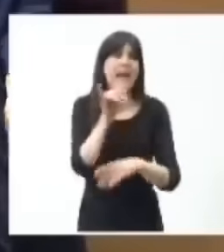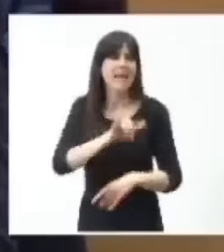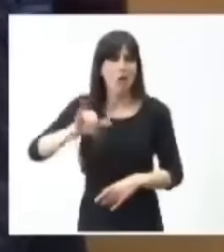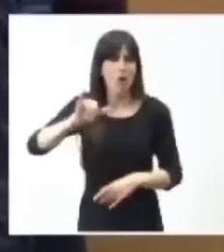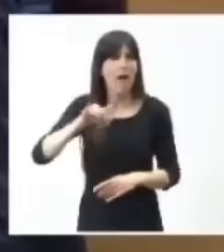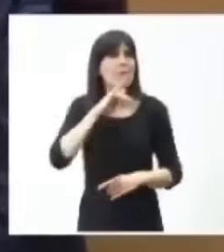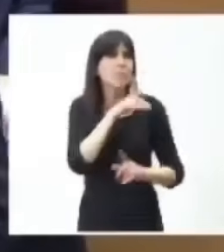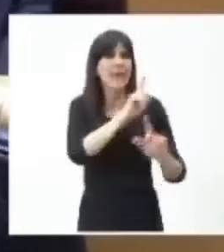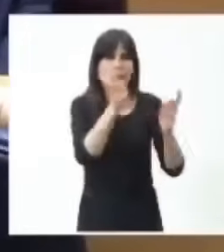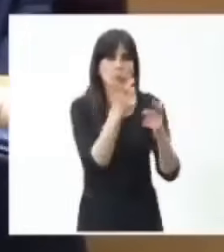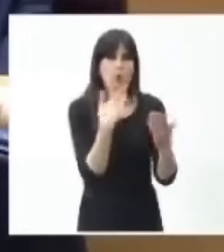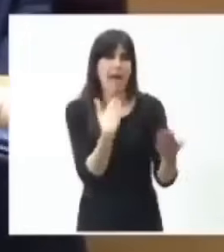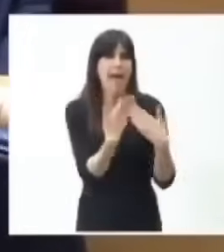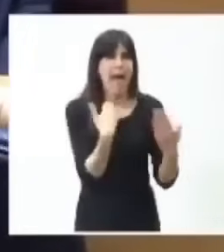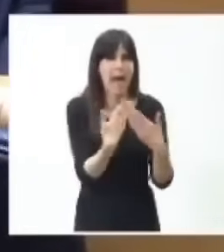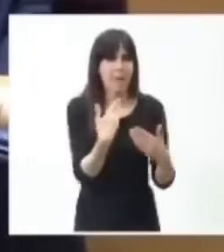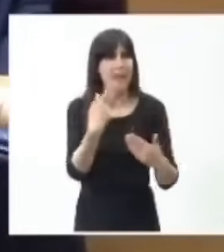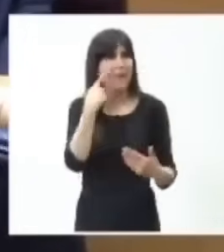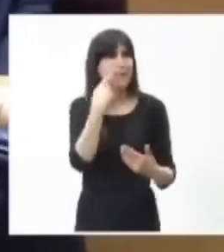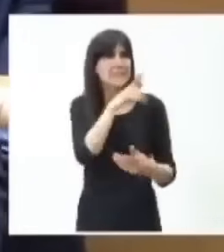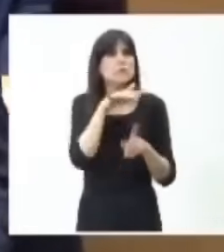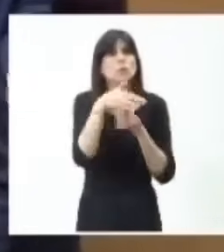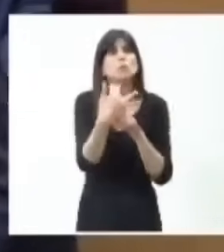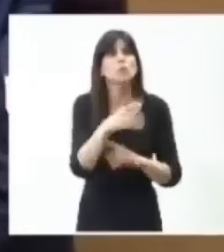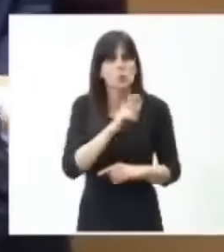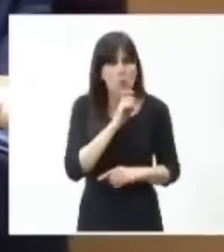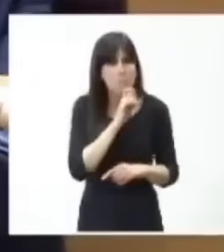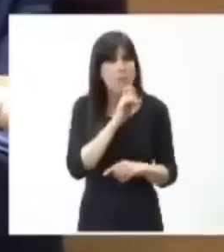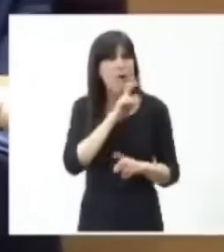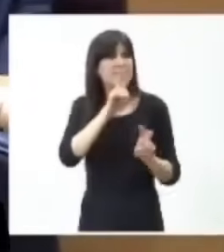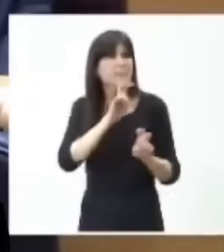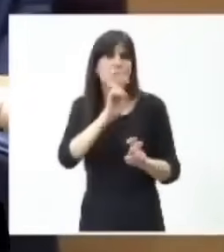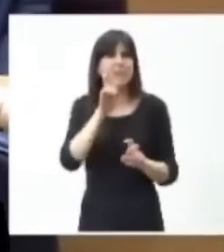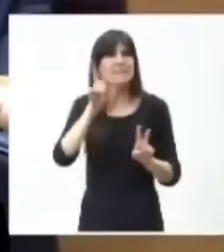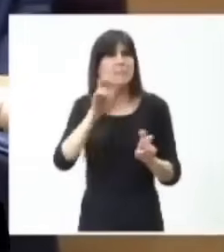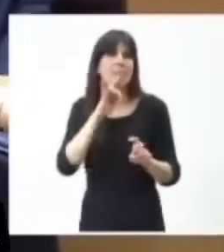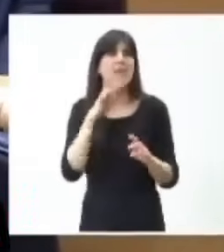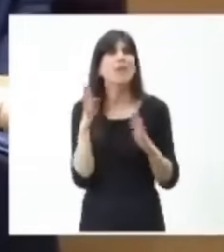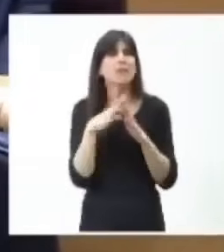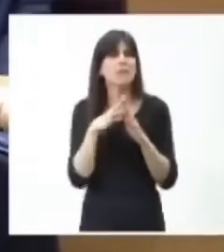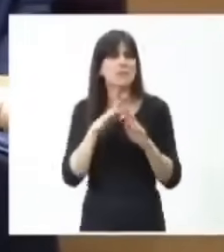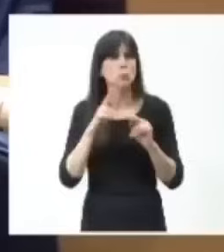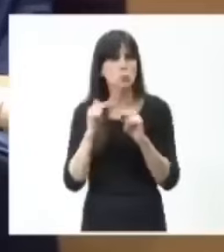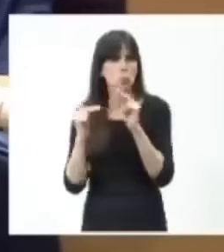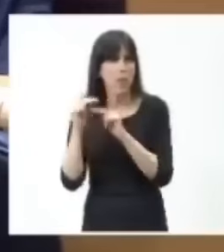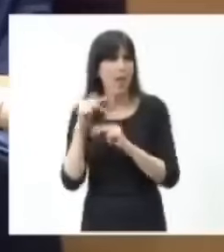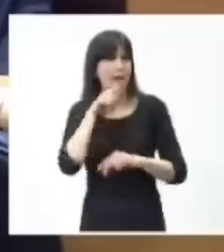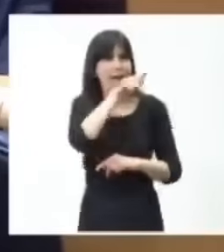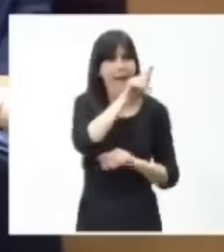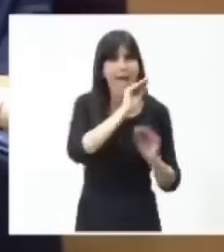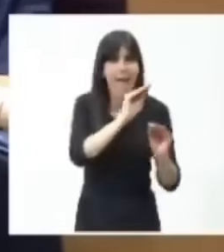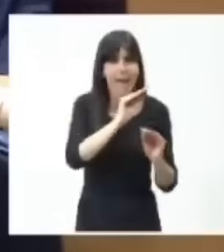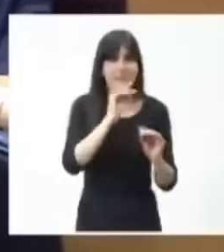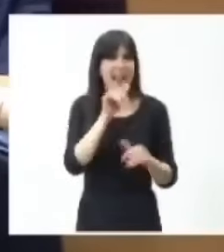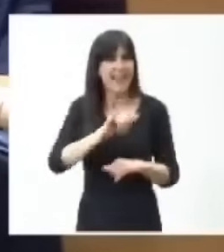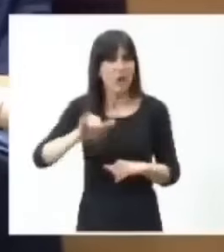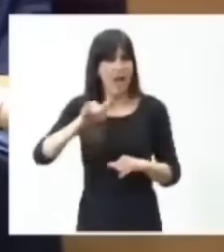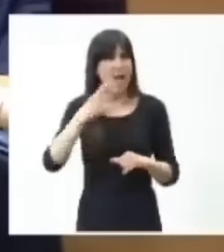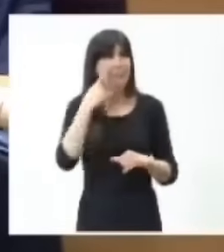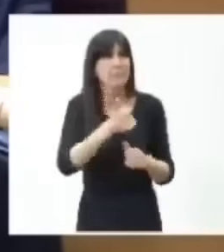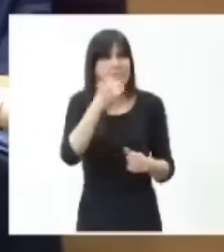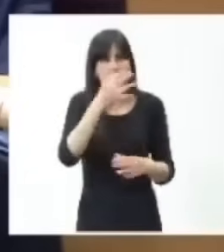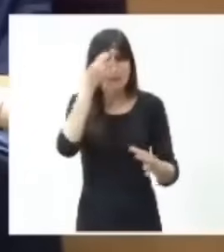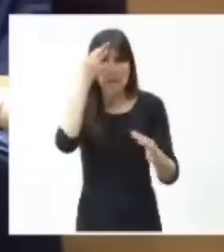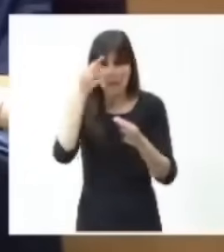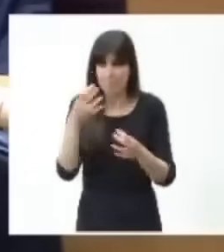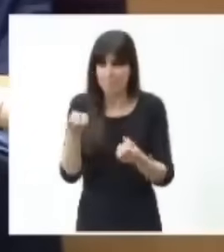una reunión con él y hablaremos de esta y de otras cuestiones relacionadas con las infraestructuras de La Rioja. Espero que con más rigor que el